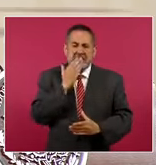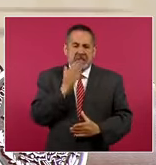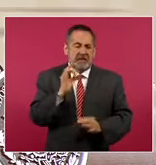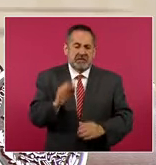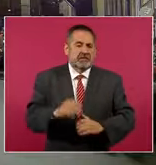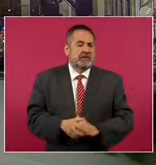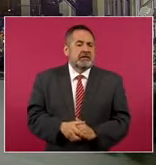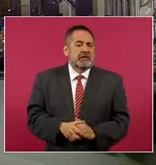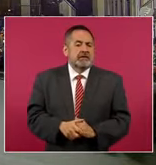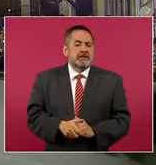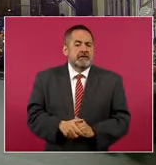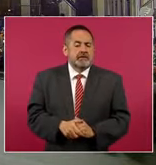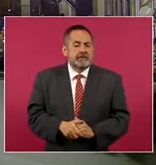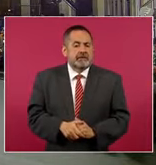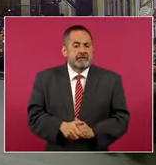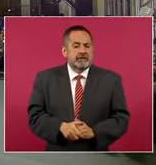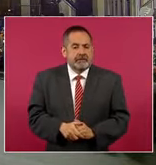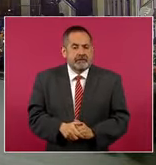diría,